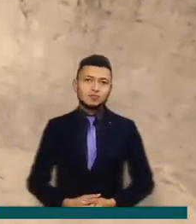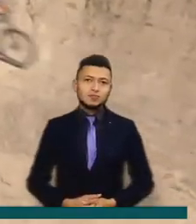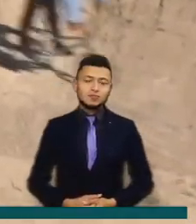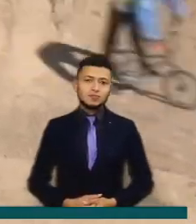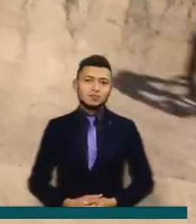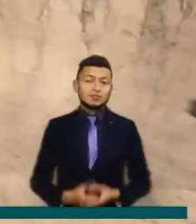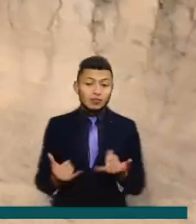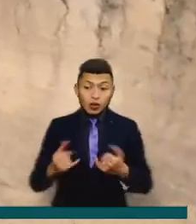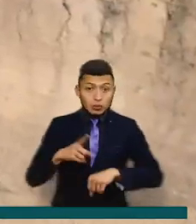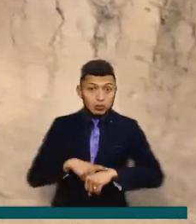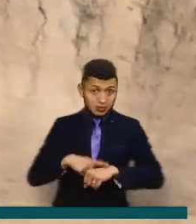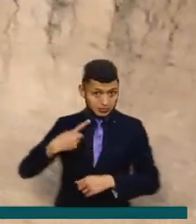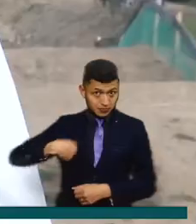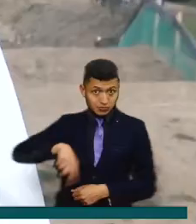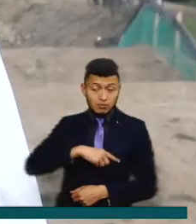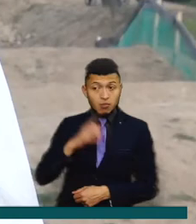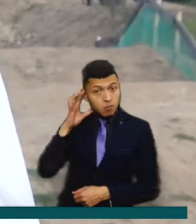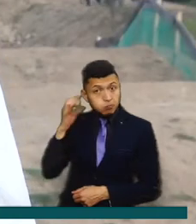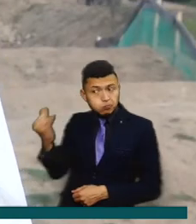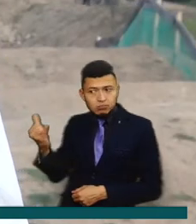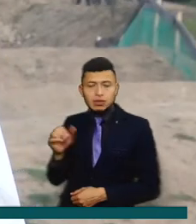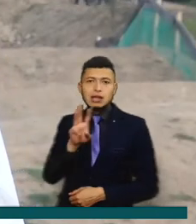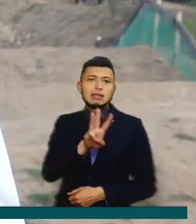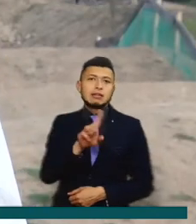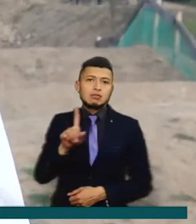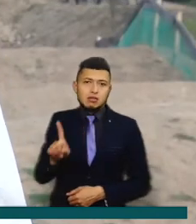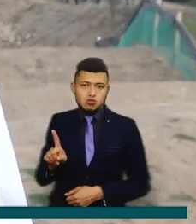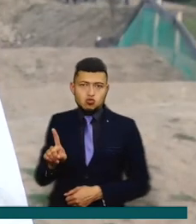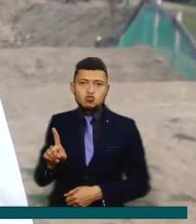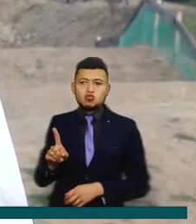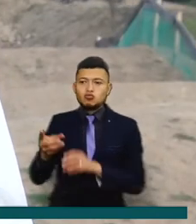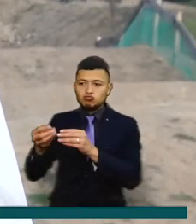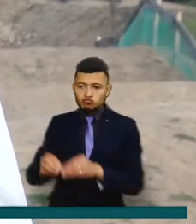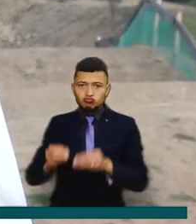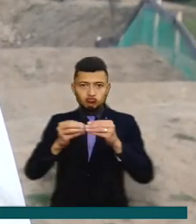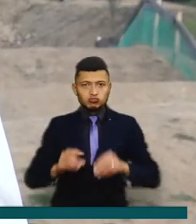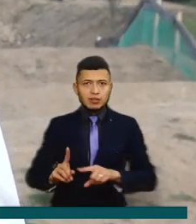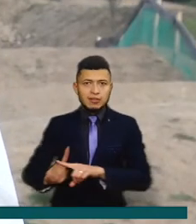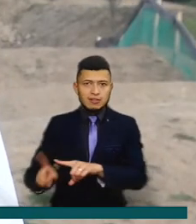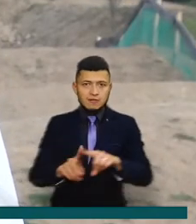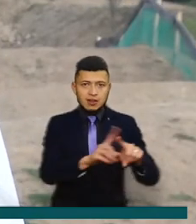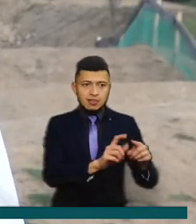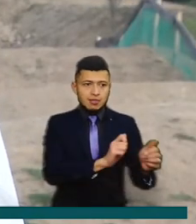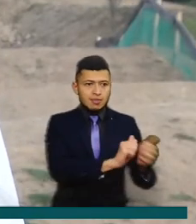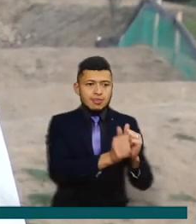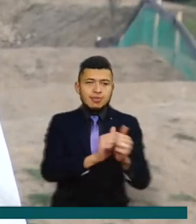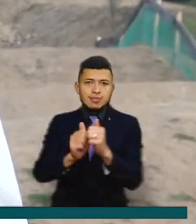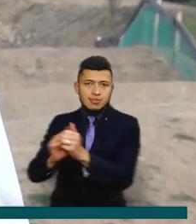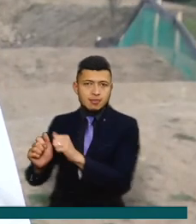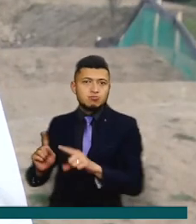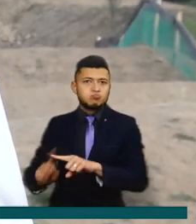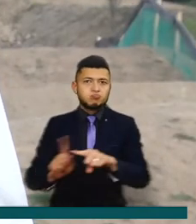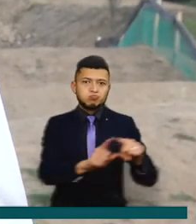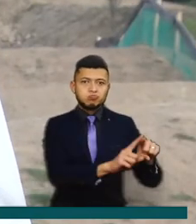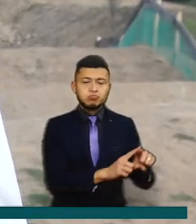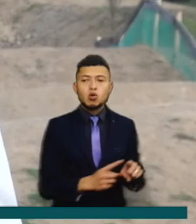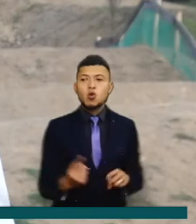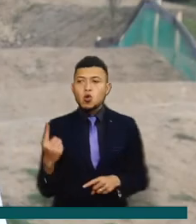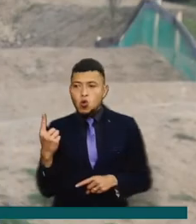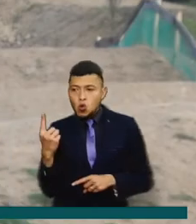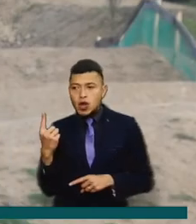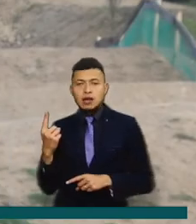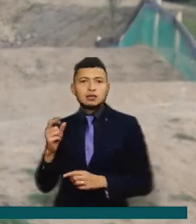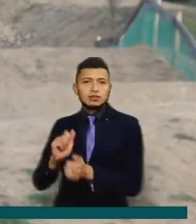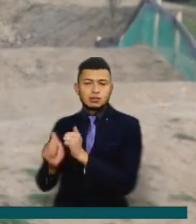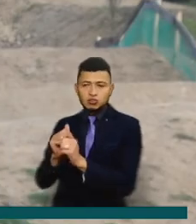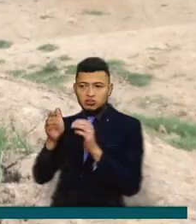Nosotros en este momento tenemos 31 modalidades de los diferentes deportes y una de ellas